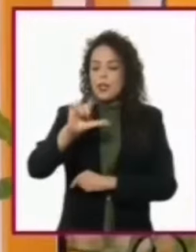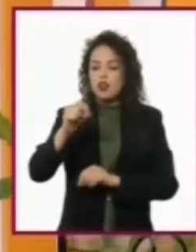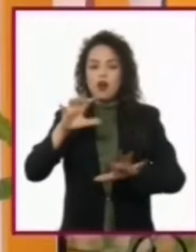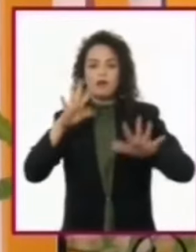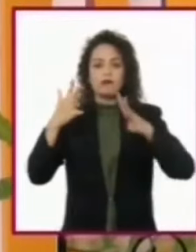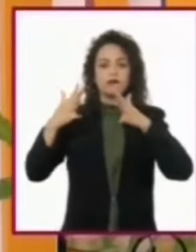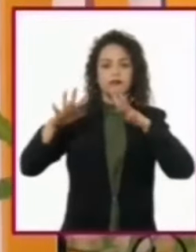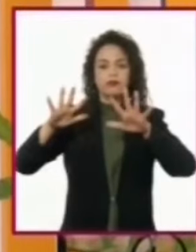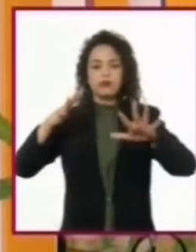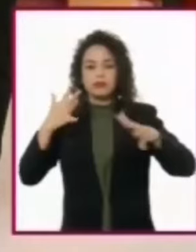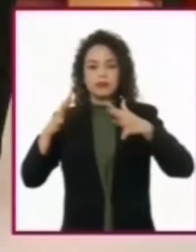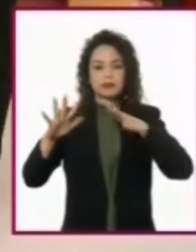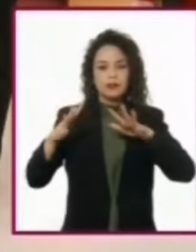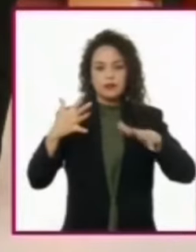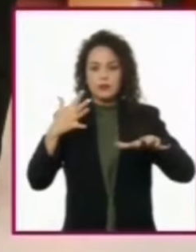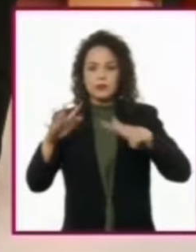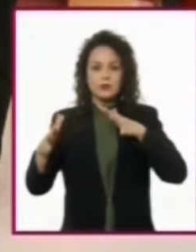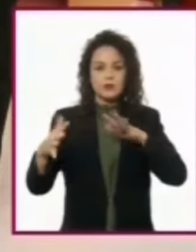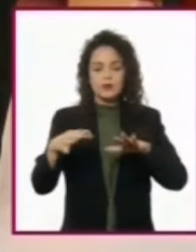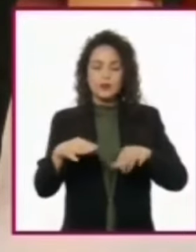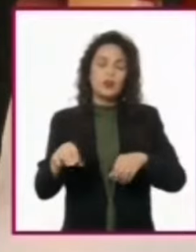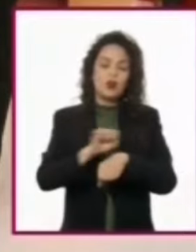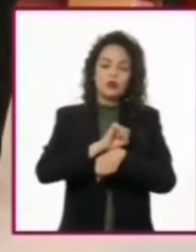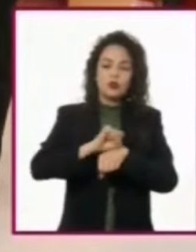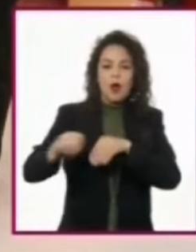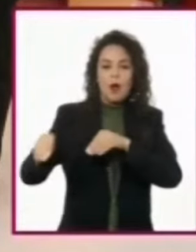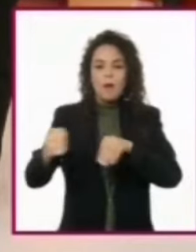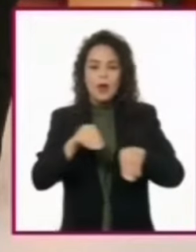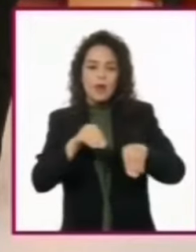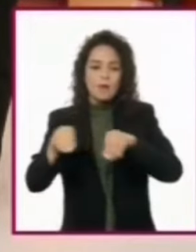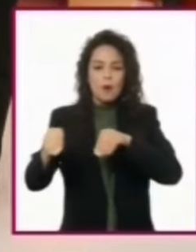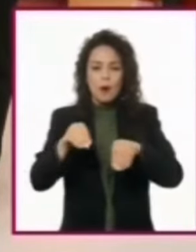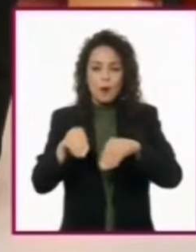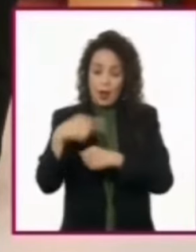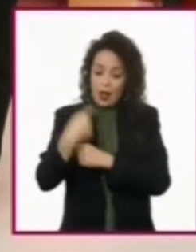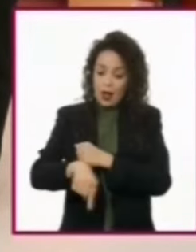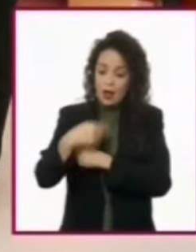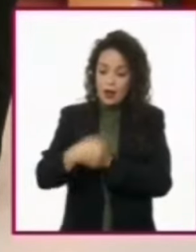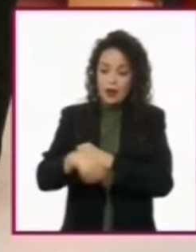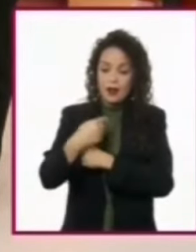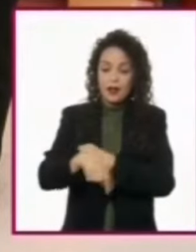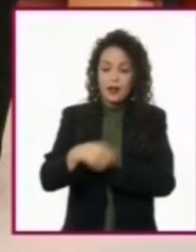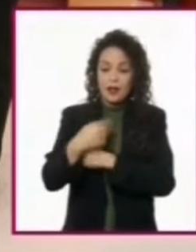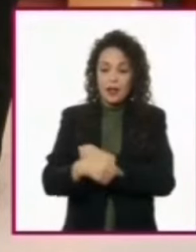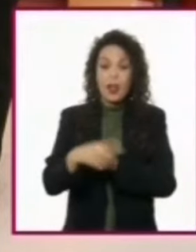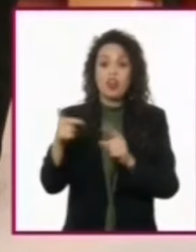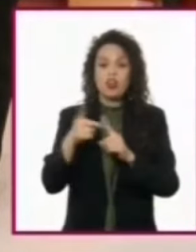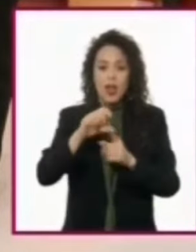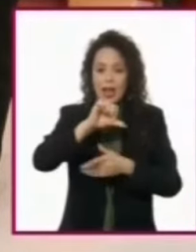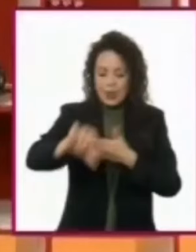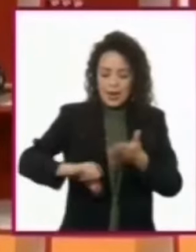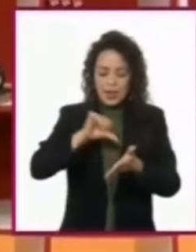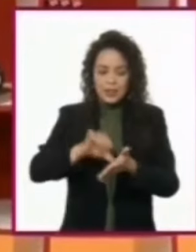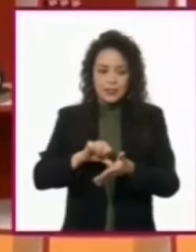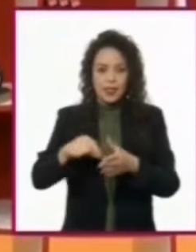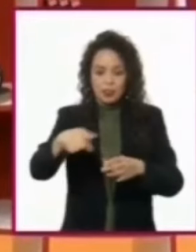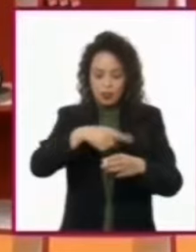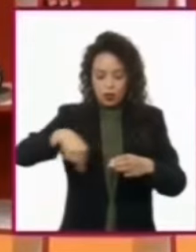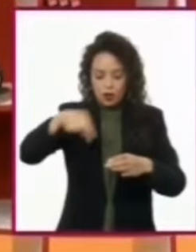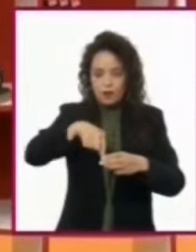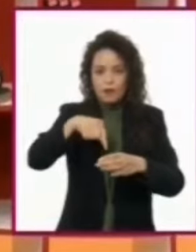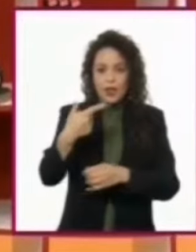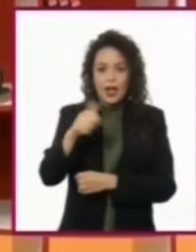suavemente, disminuyendo de manera gradual y constantemente a partir del centro de la galaxia. Si